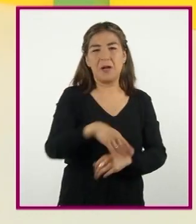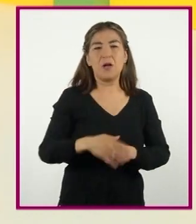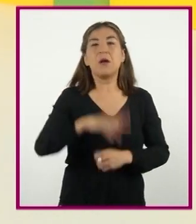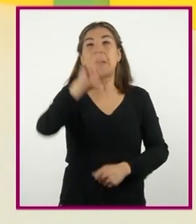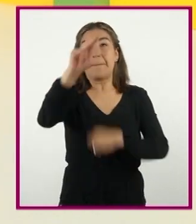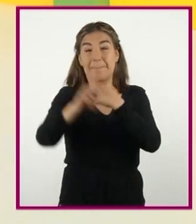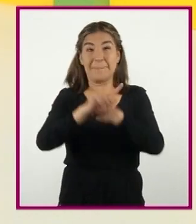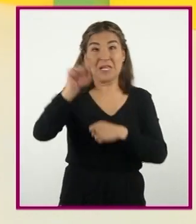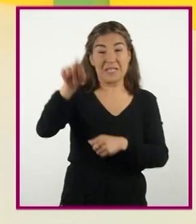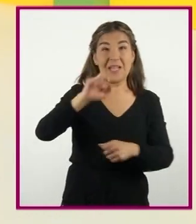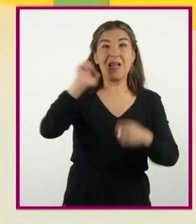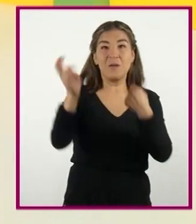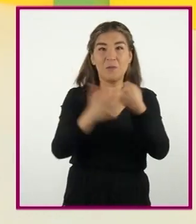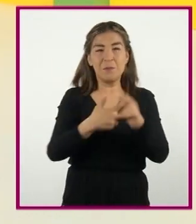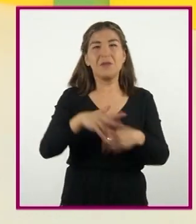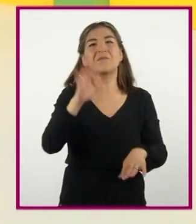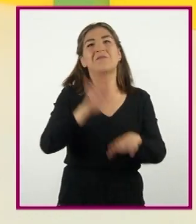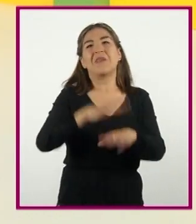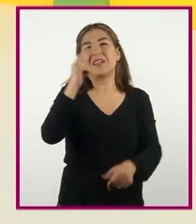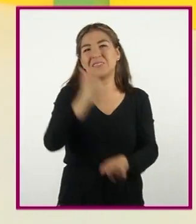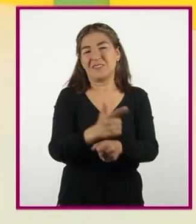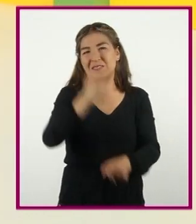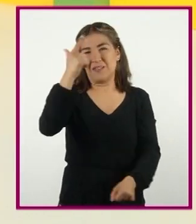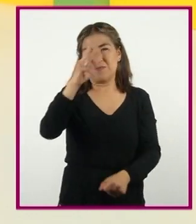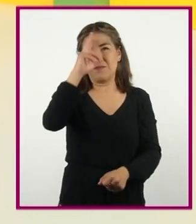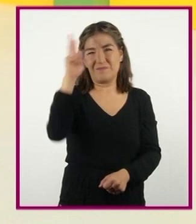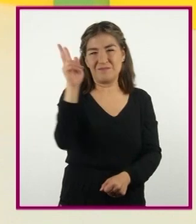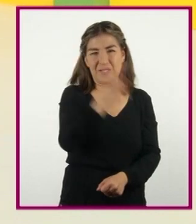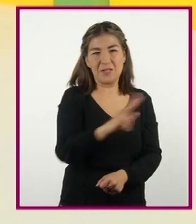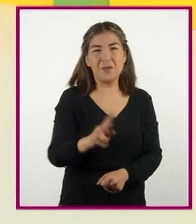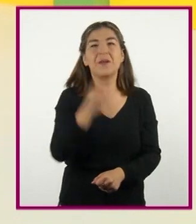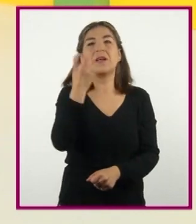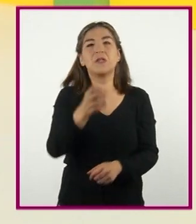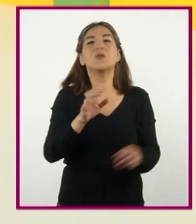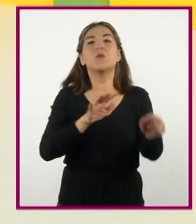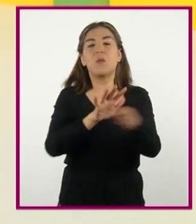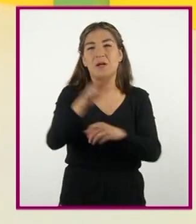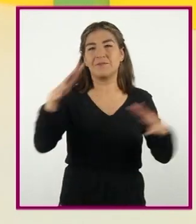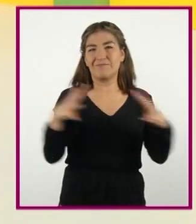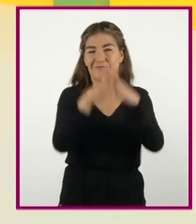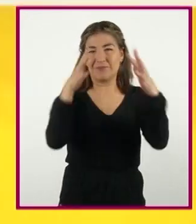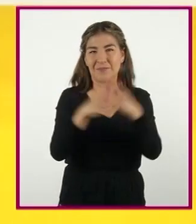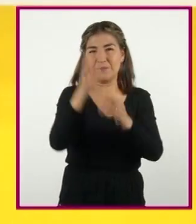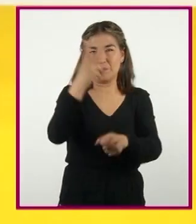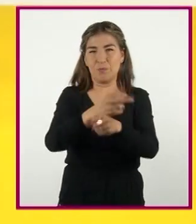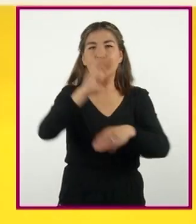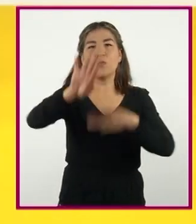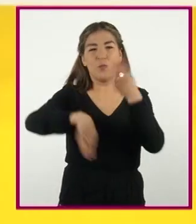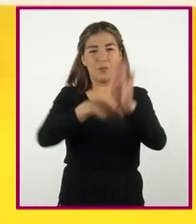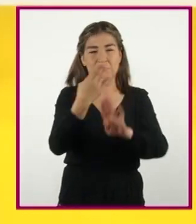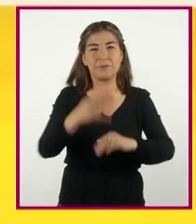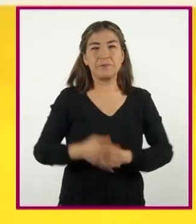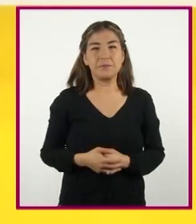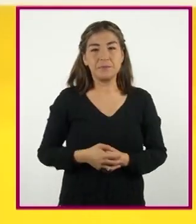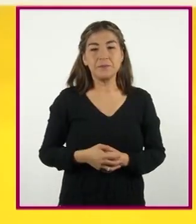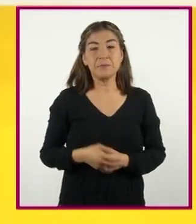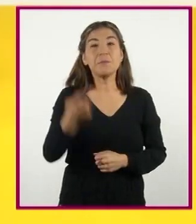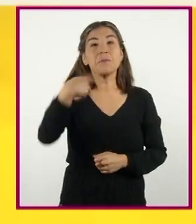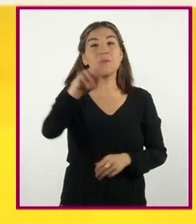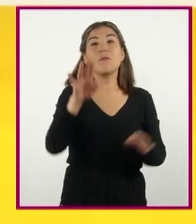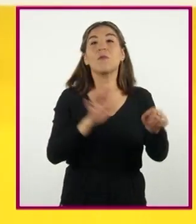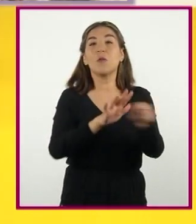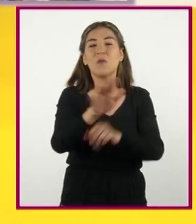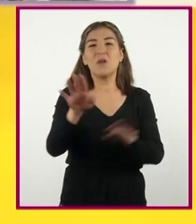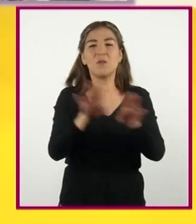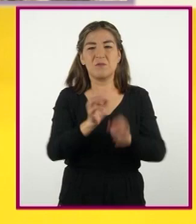de Europa tuvo consecuencias muy graves en el marco de la Segunda Guerra Mundial. Pero las expresiones